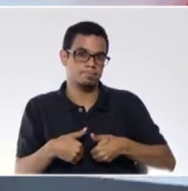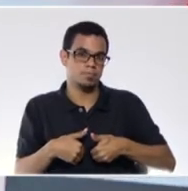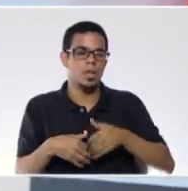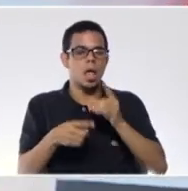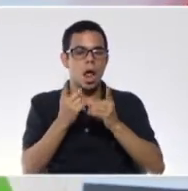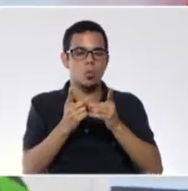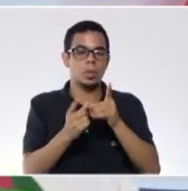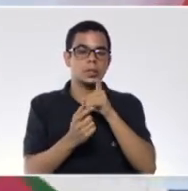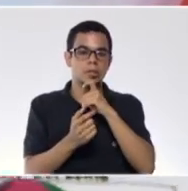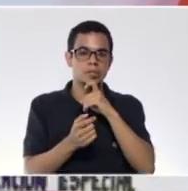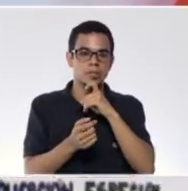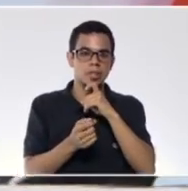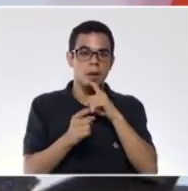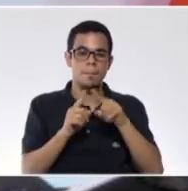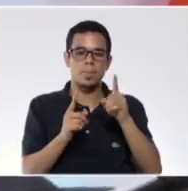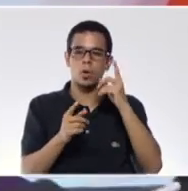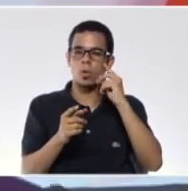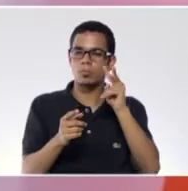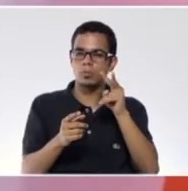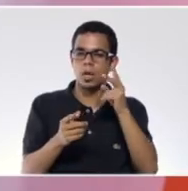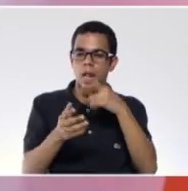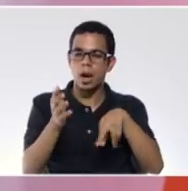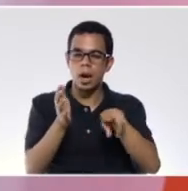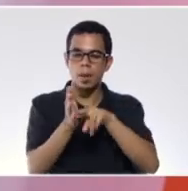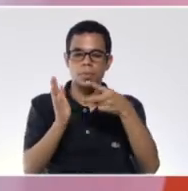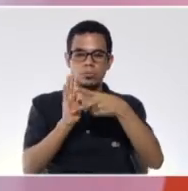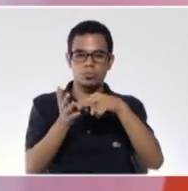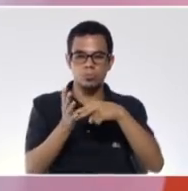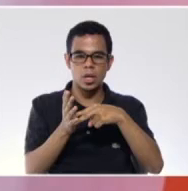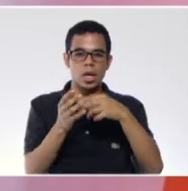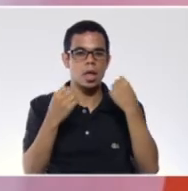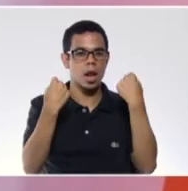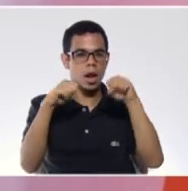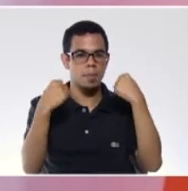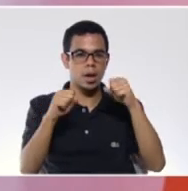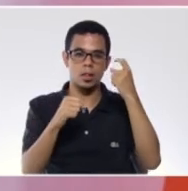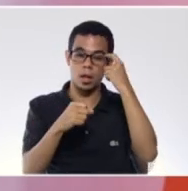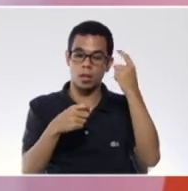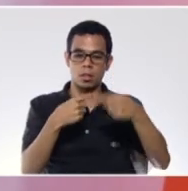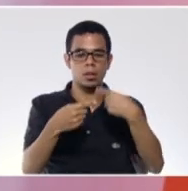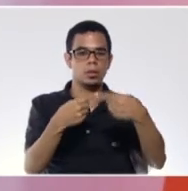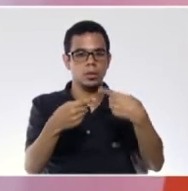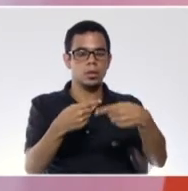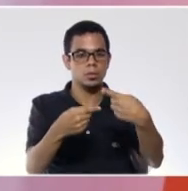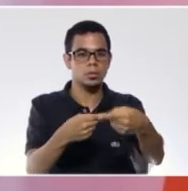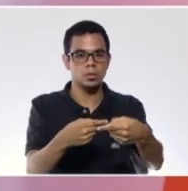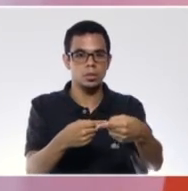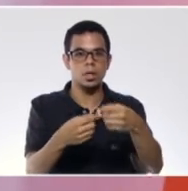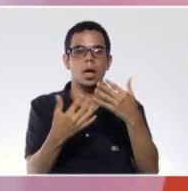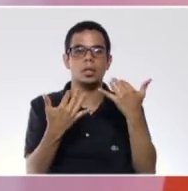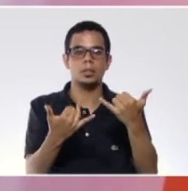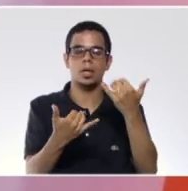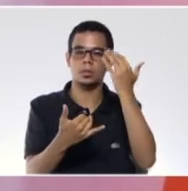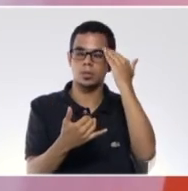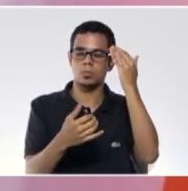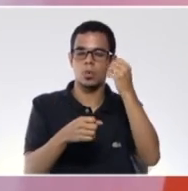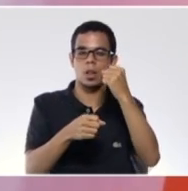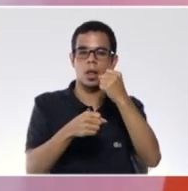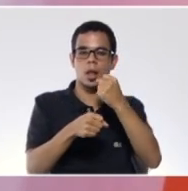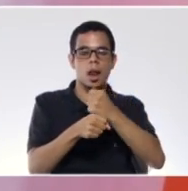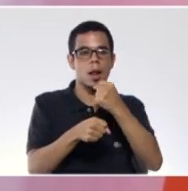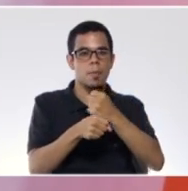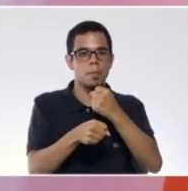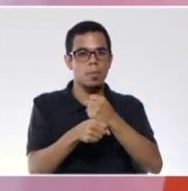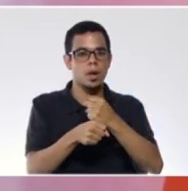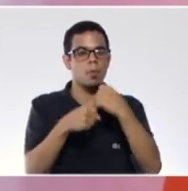logramos entender la definición y verle la practicidad en la cotidianidad, entonces podemos ir trabajando todo este tipo de ejercicios que nos mandan desde